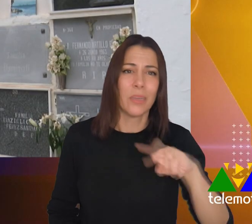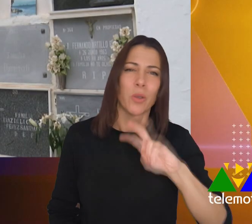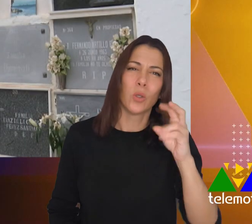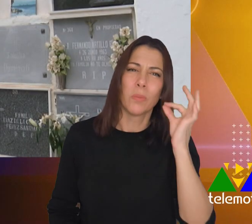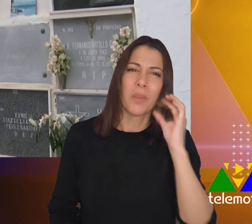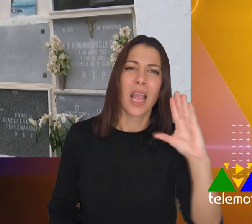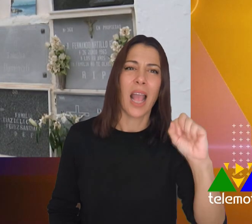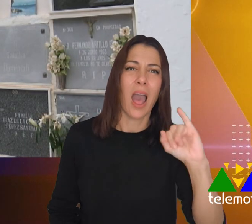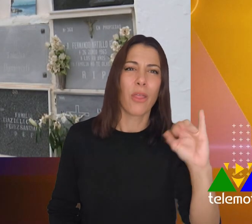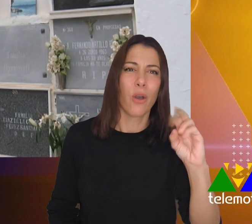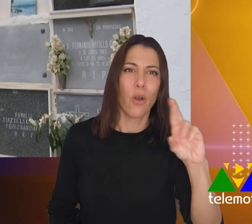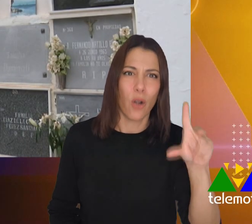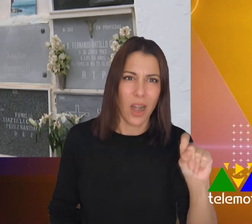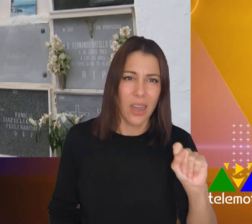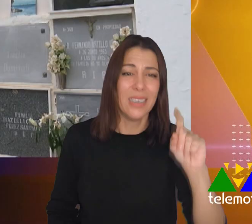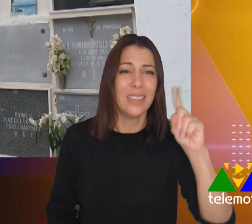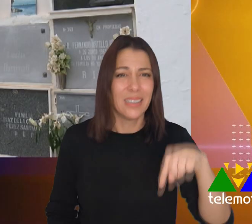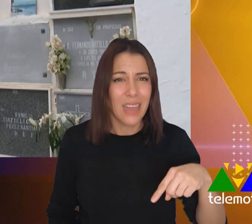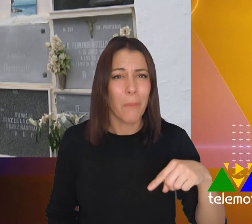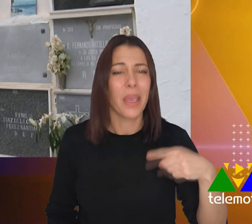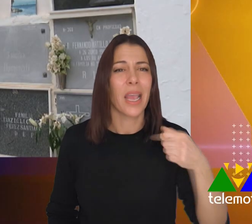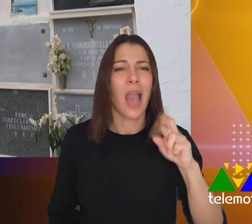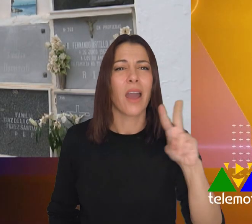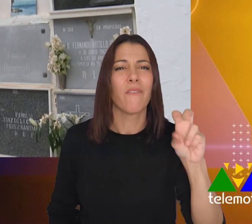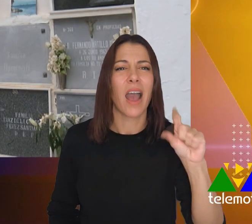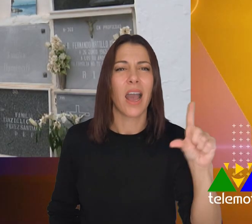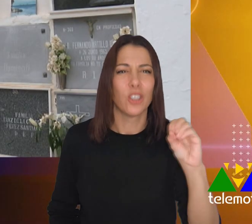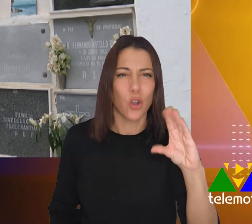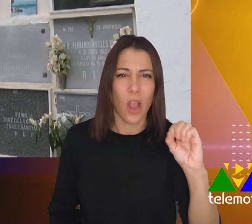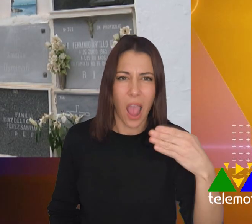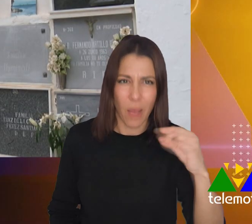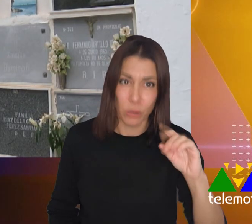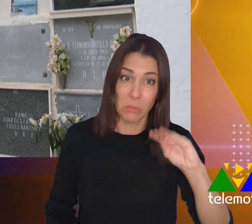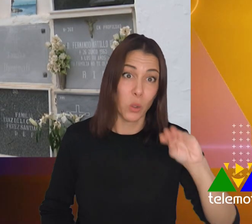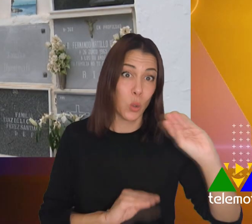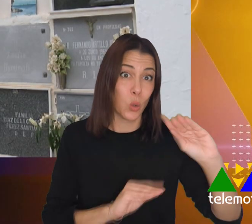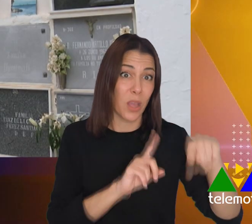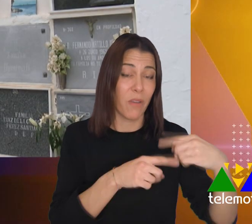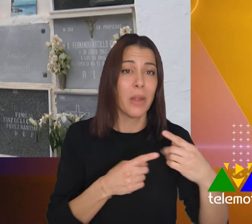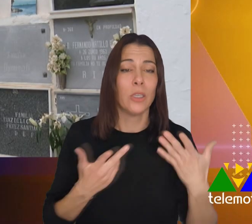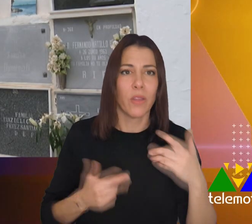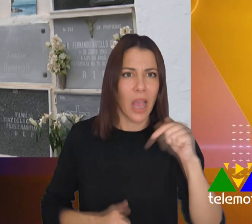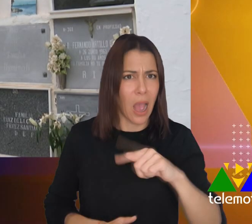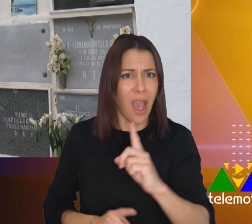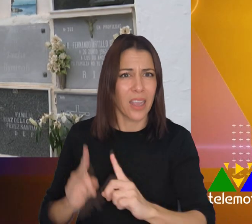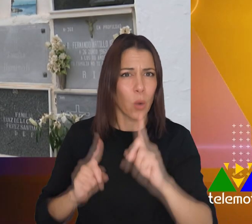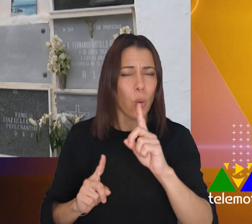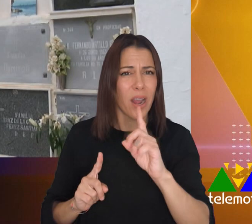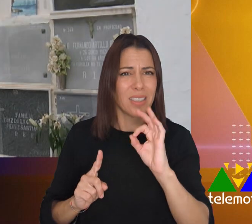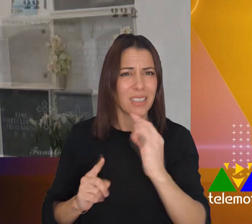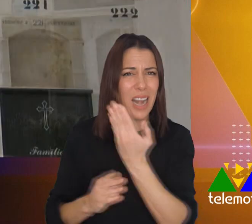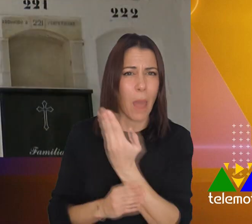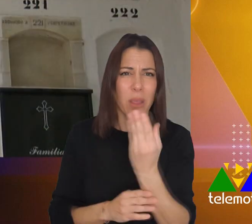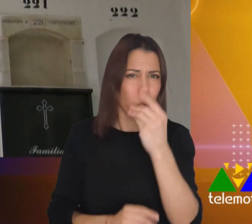conocida en Juan Fernando Garballo Cabo, es decir, que familia Garballo, y hay pues algunas lápidas pues